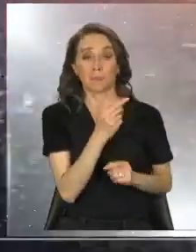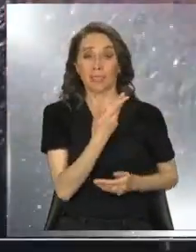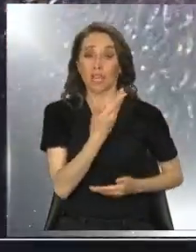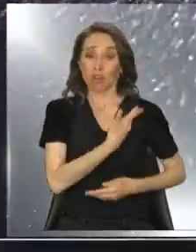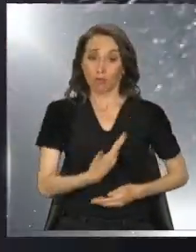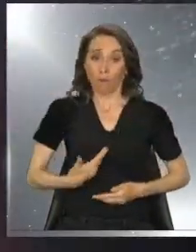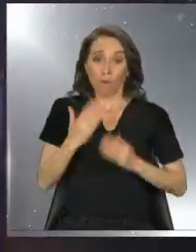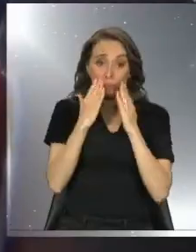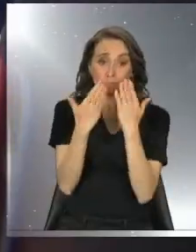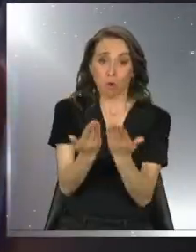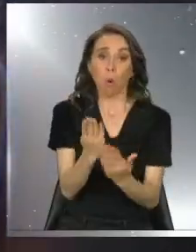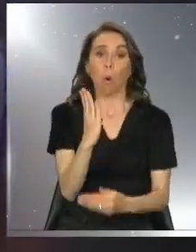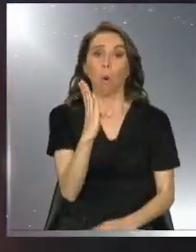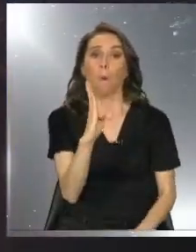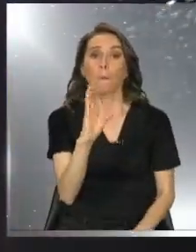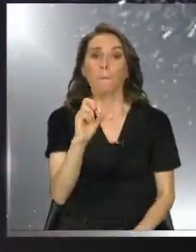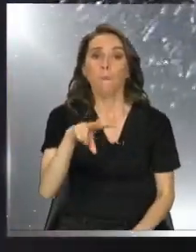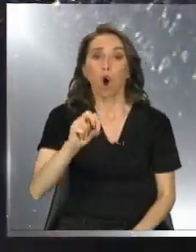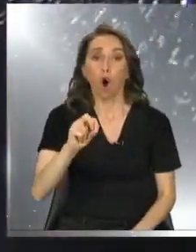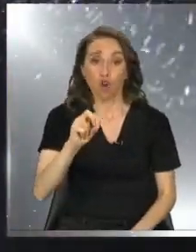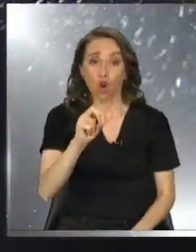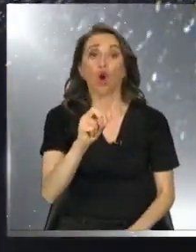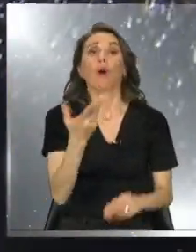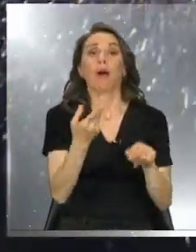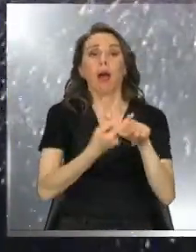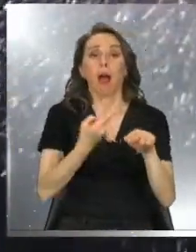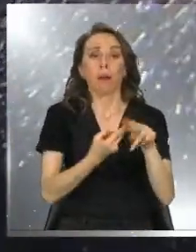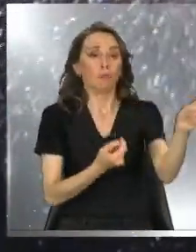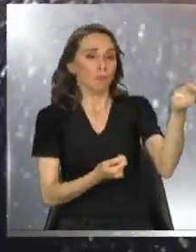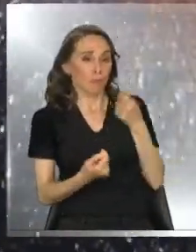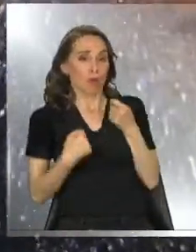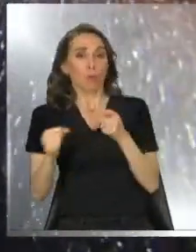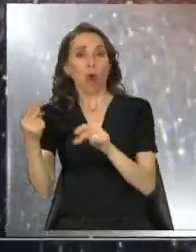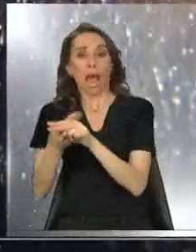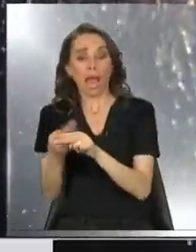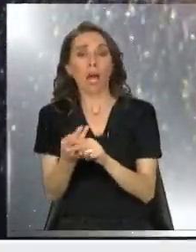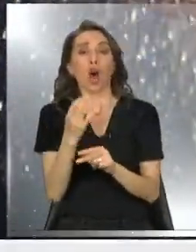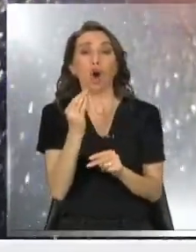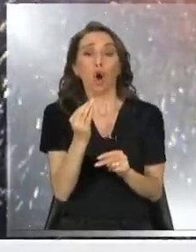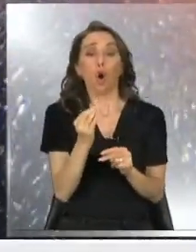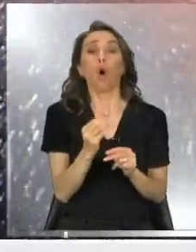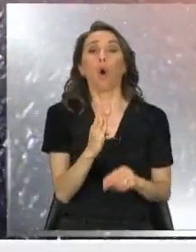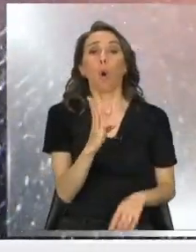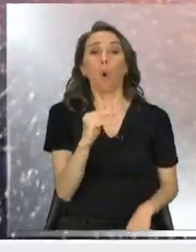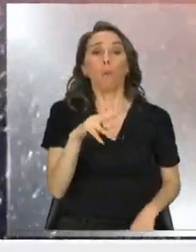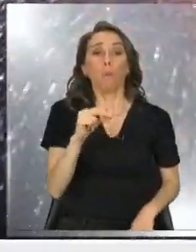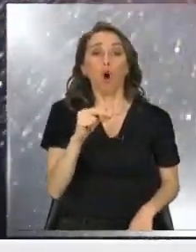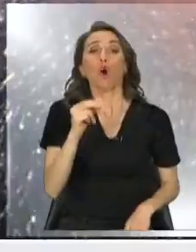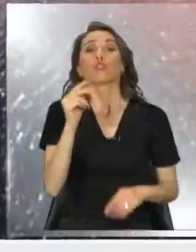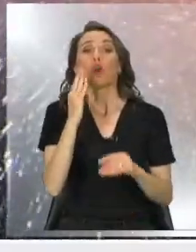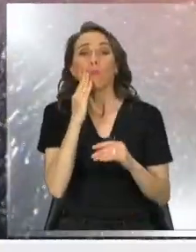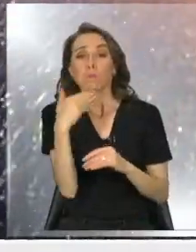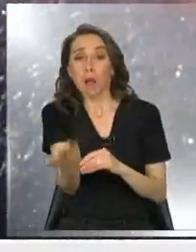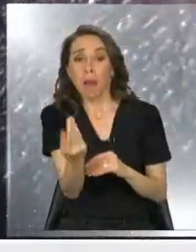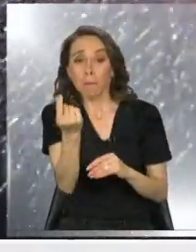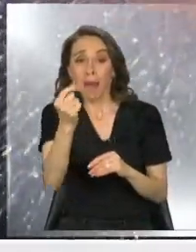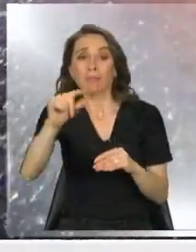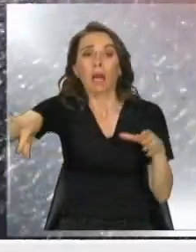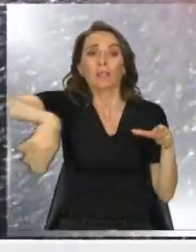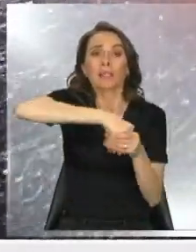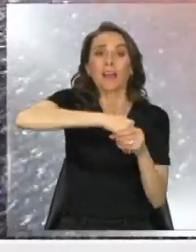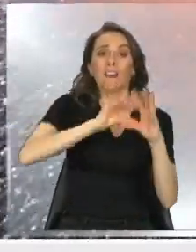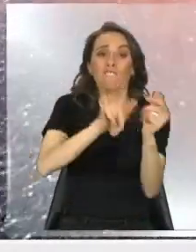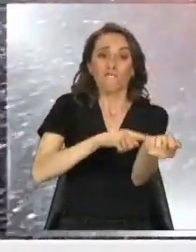de quienes puedan optar por un arriendo, o un bono de acogida para el caso de quienes se vayan a la casa